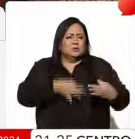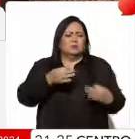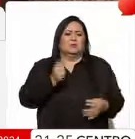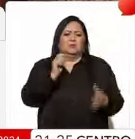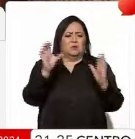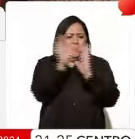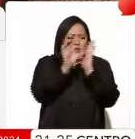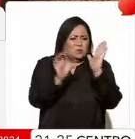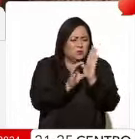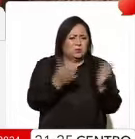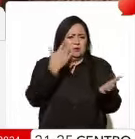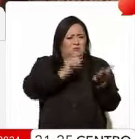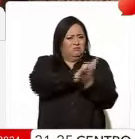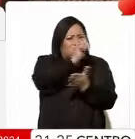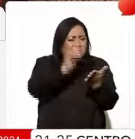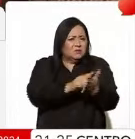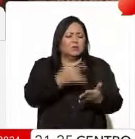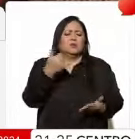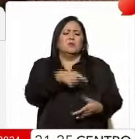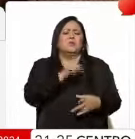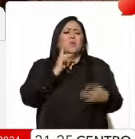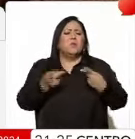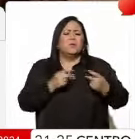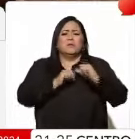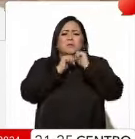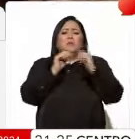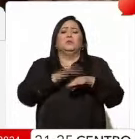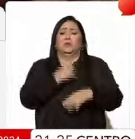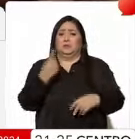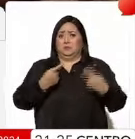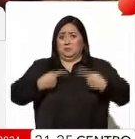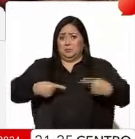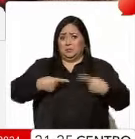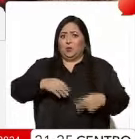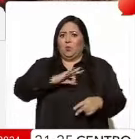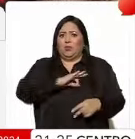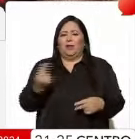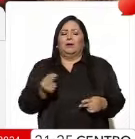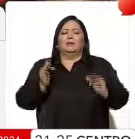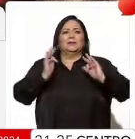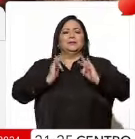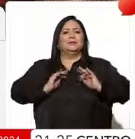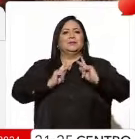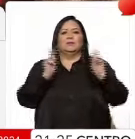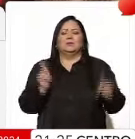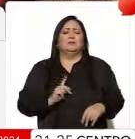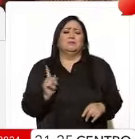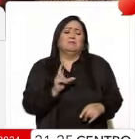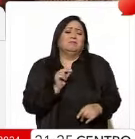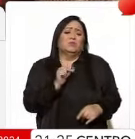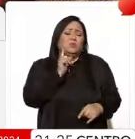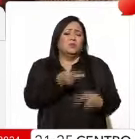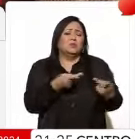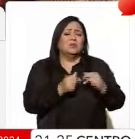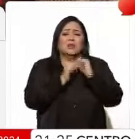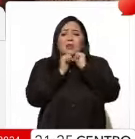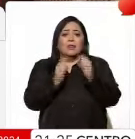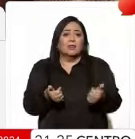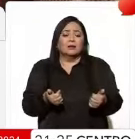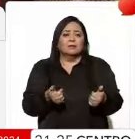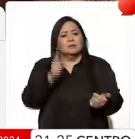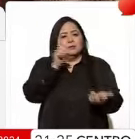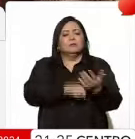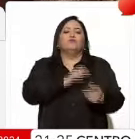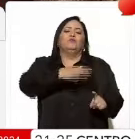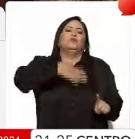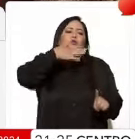la Constitución, los garantes de que los ciudadanos puedan vivir en paz, son simple y sencillamente, están dentro de una